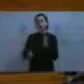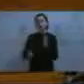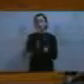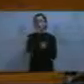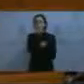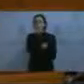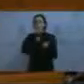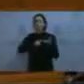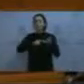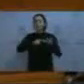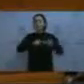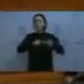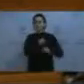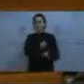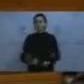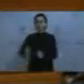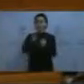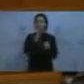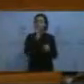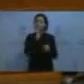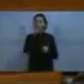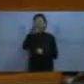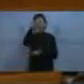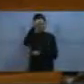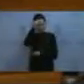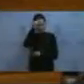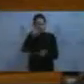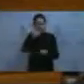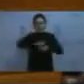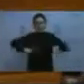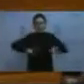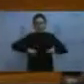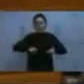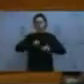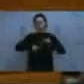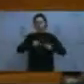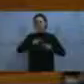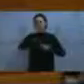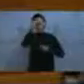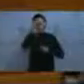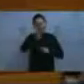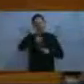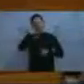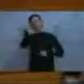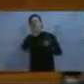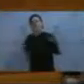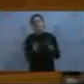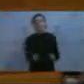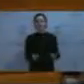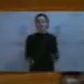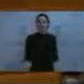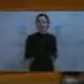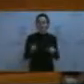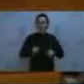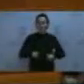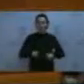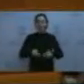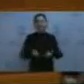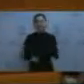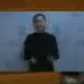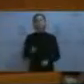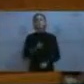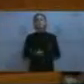Son modelos, pero nosotros defendemos ese porque creemos que es el que consideran la mayoría de las familias. Pero el problema es que usted, en el